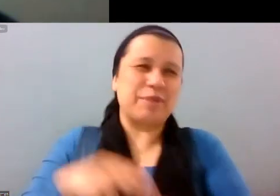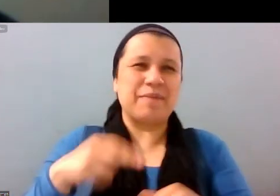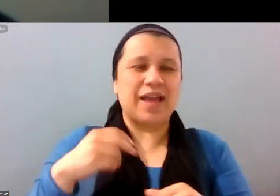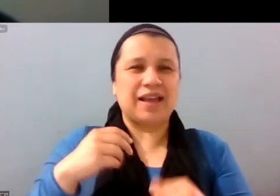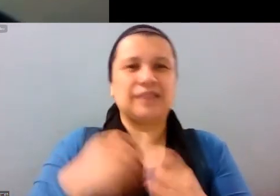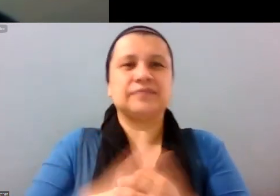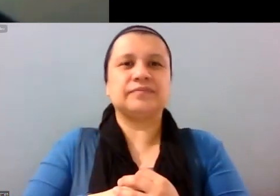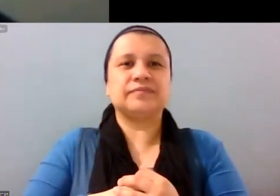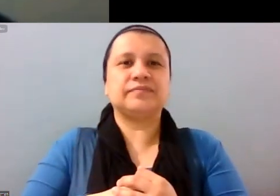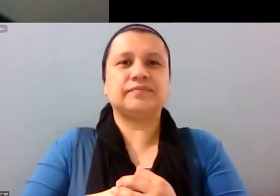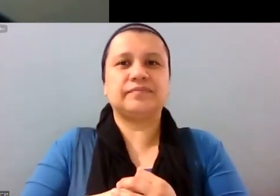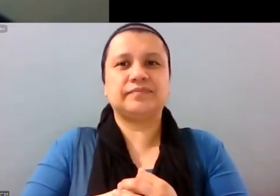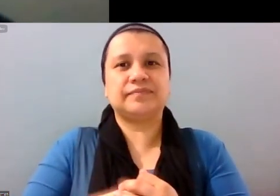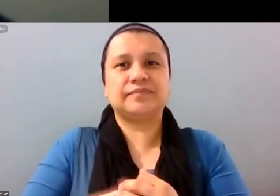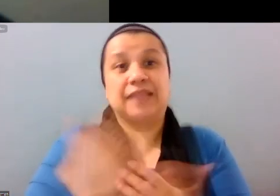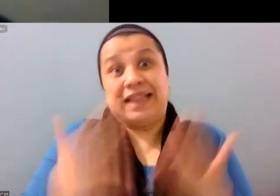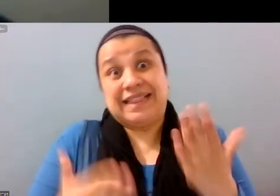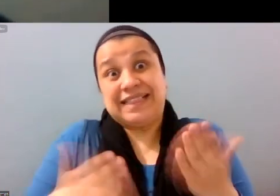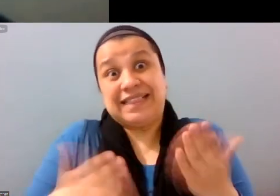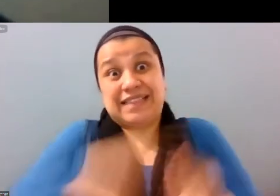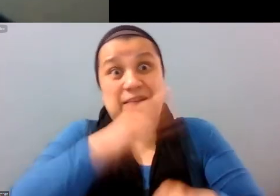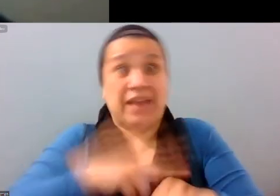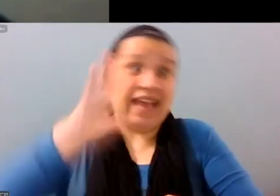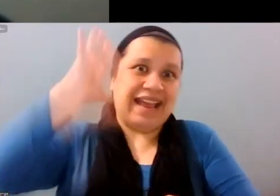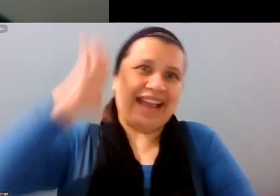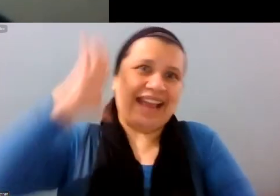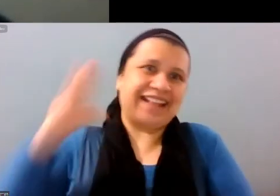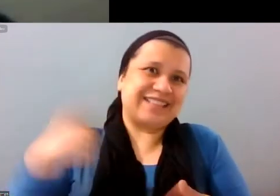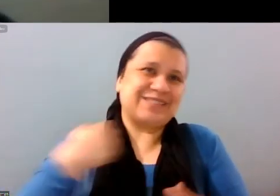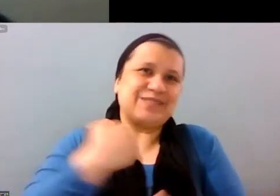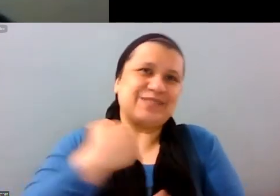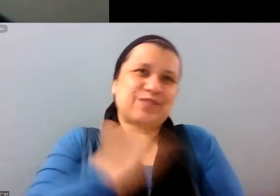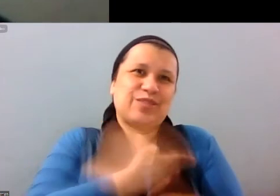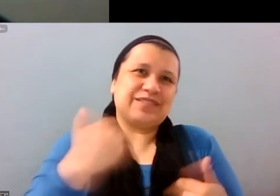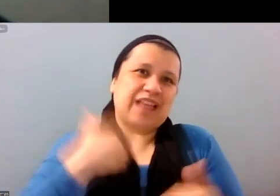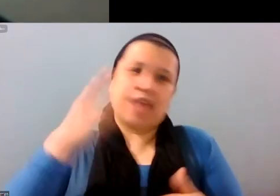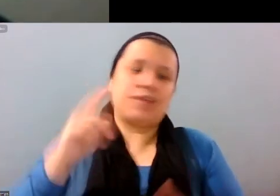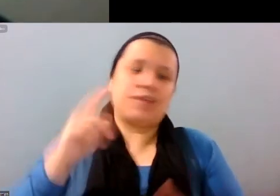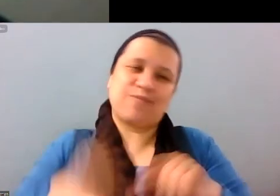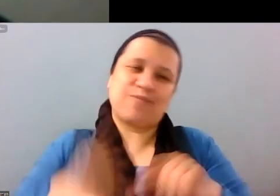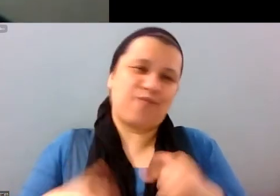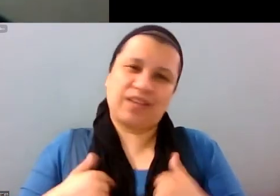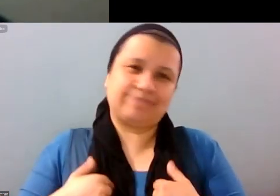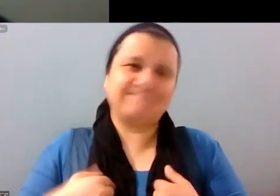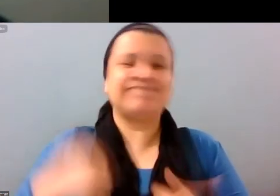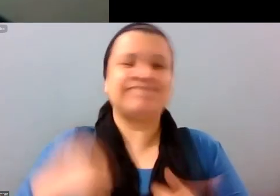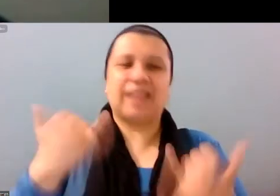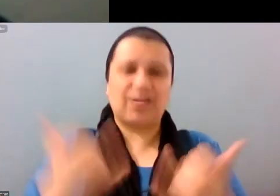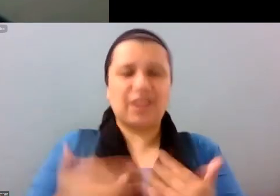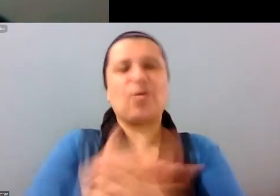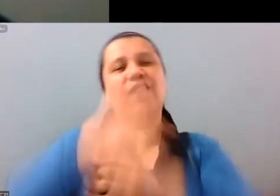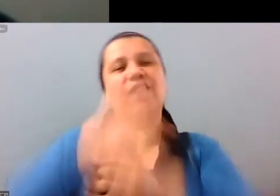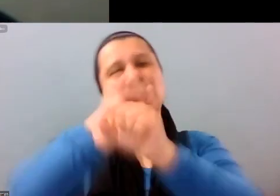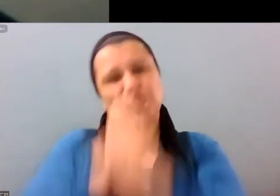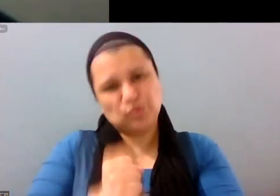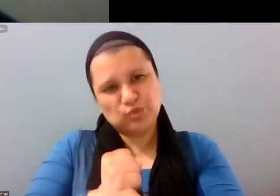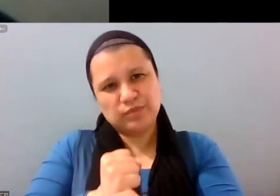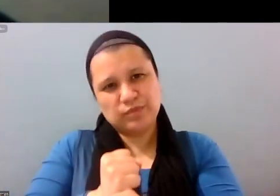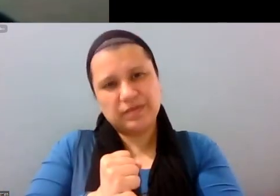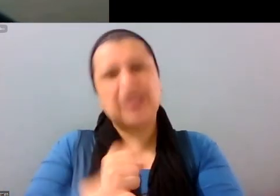tal vez a la normalidad anterior que teníamos ¿verdad? pero no es así nos tenemos que acostumbrar tener paciencia y